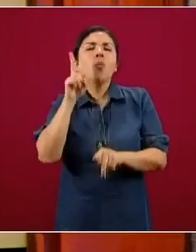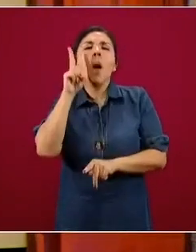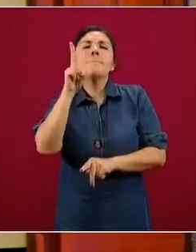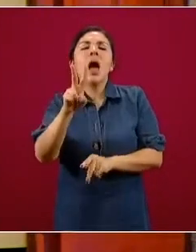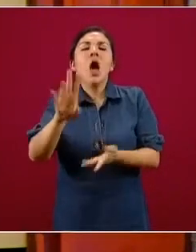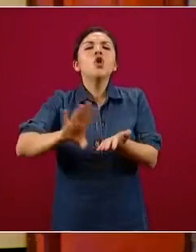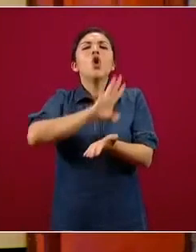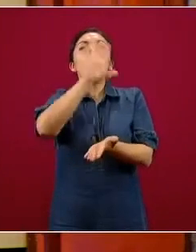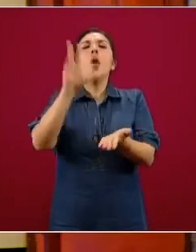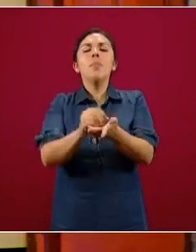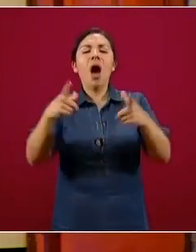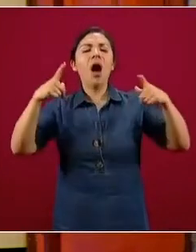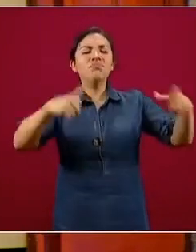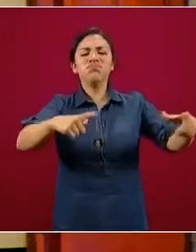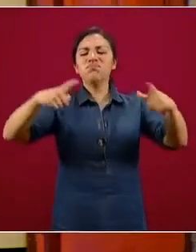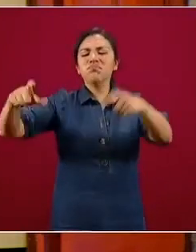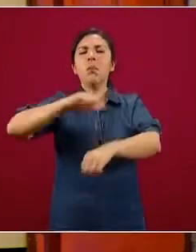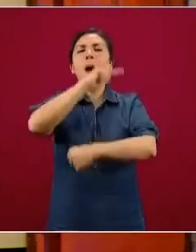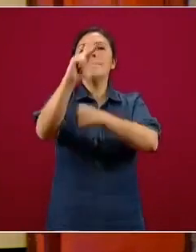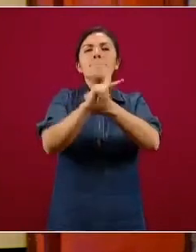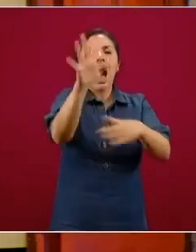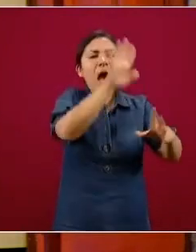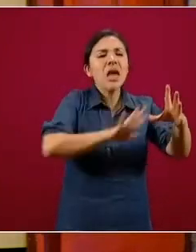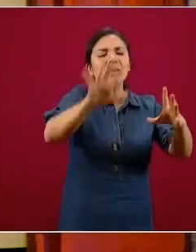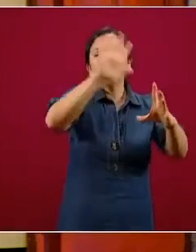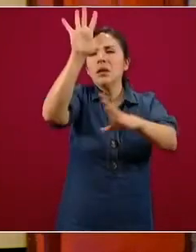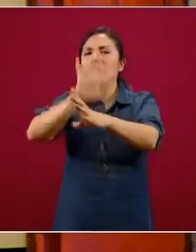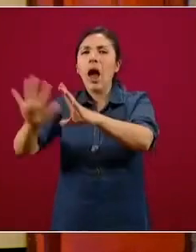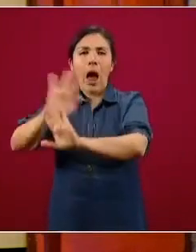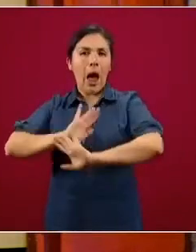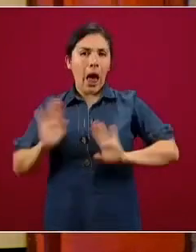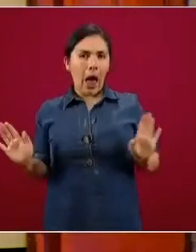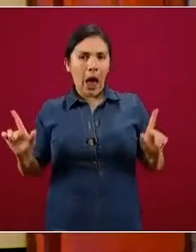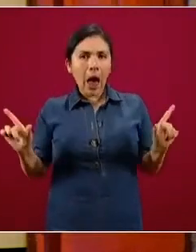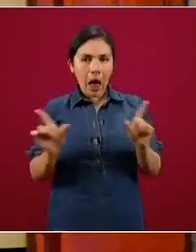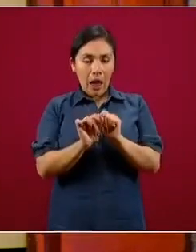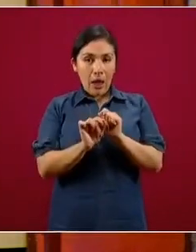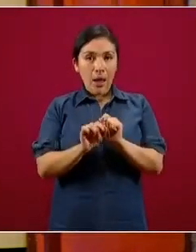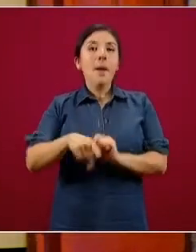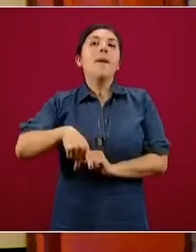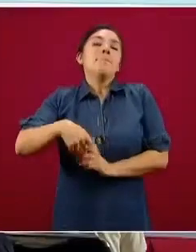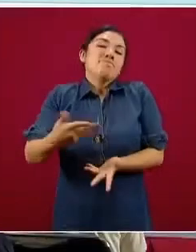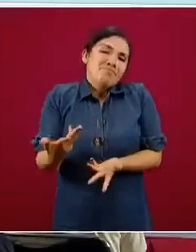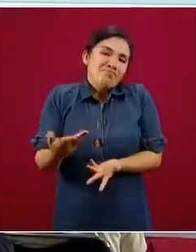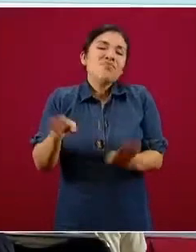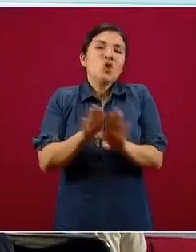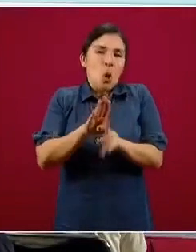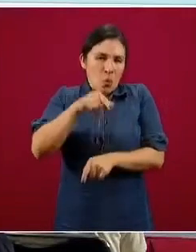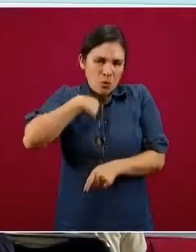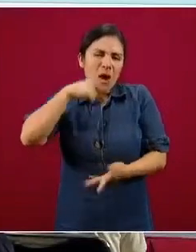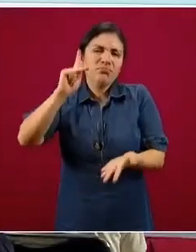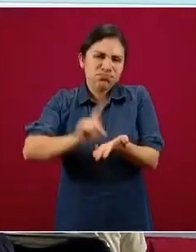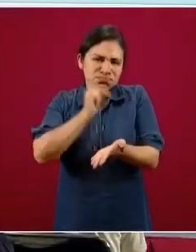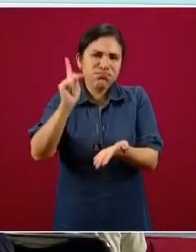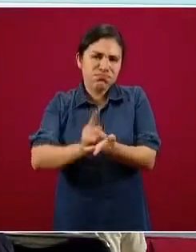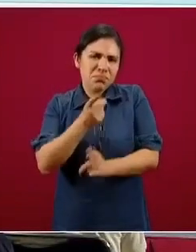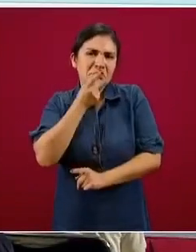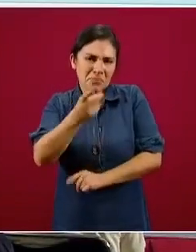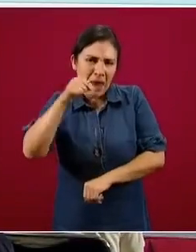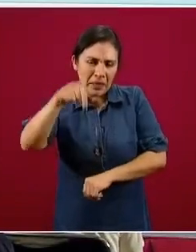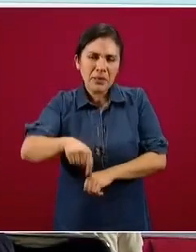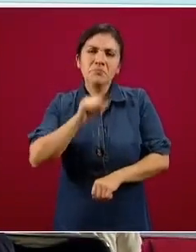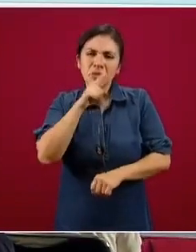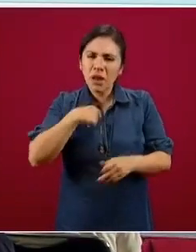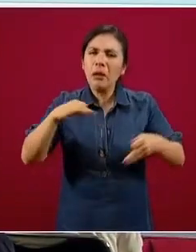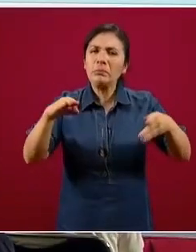visión general de cada país, de cada Estado nacional. Y sobra decir, aunque lo hemos dicho también en varias ocasiones